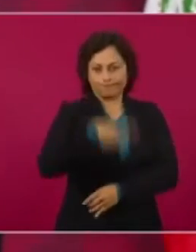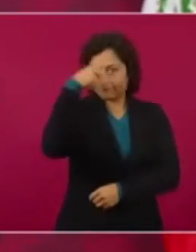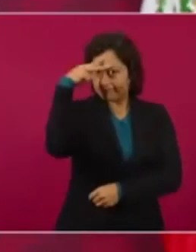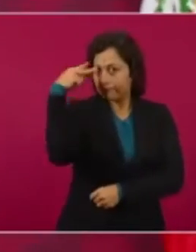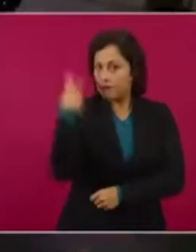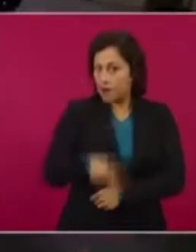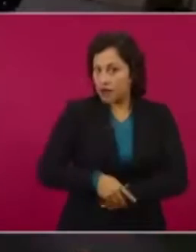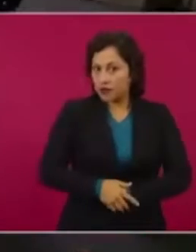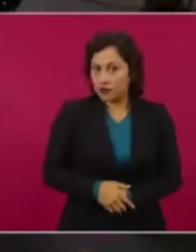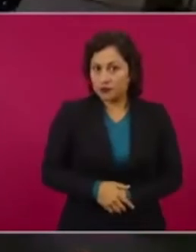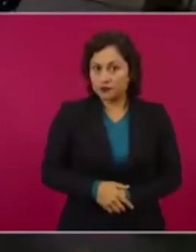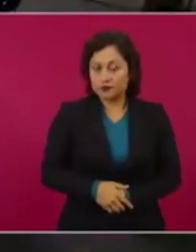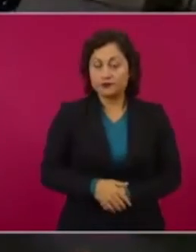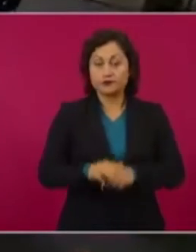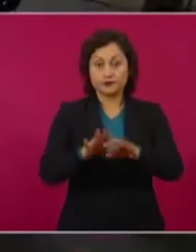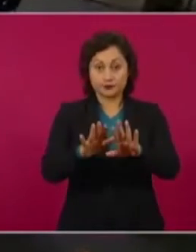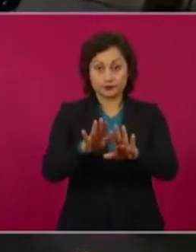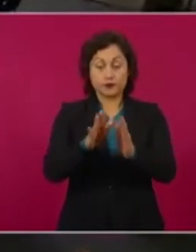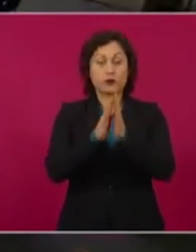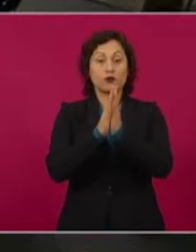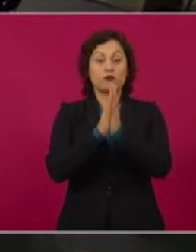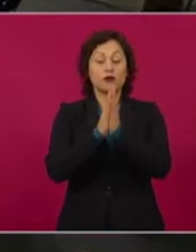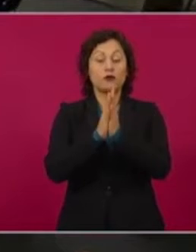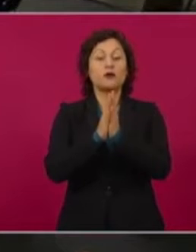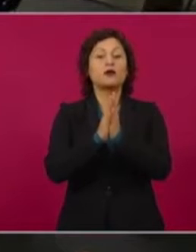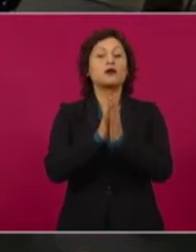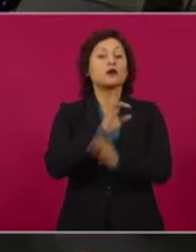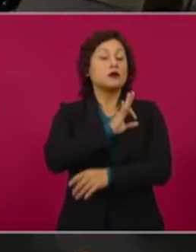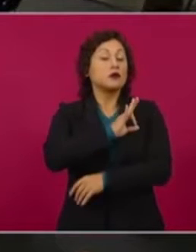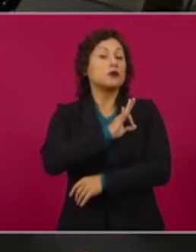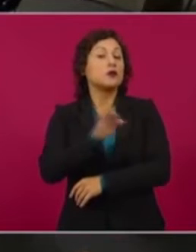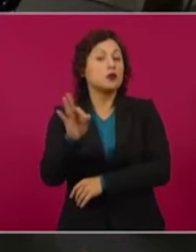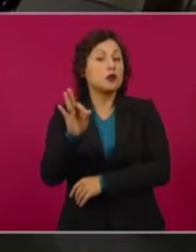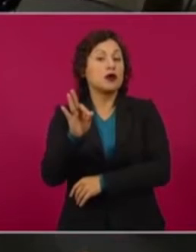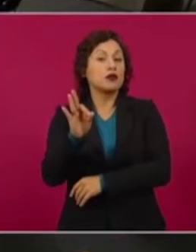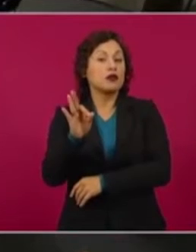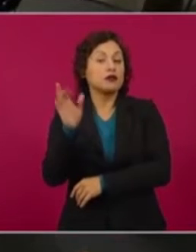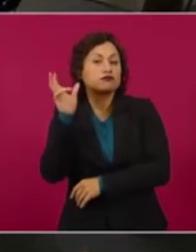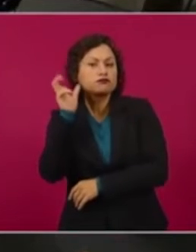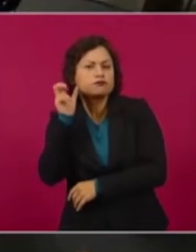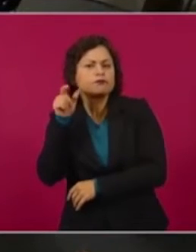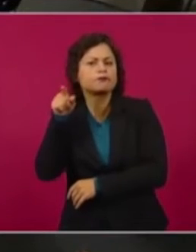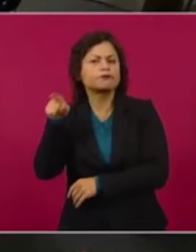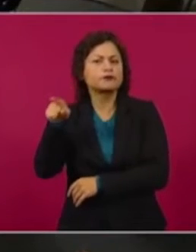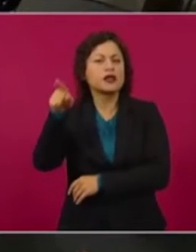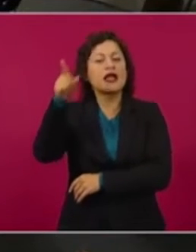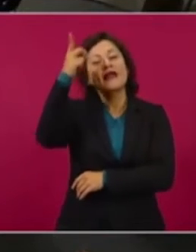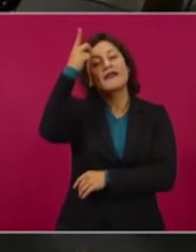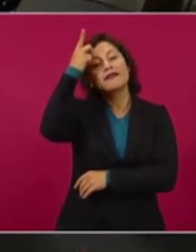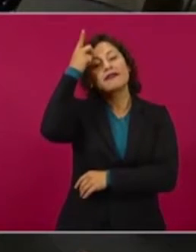a escuchar, si les parece, al director de Pemex, que ayer estaba